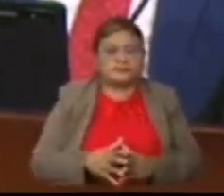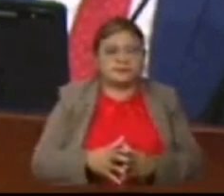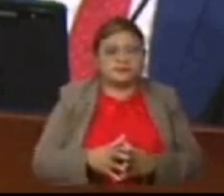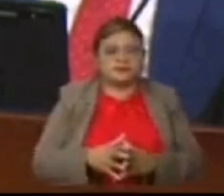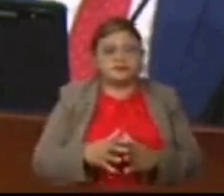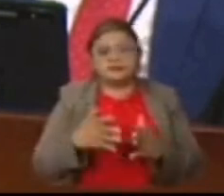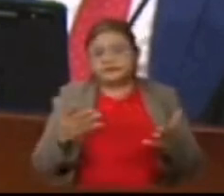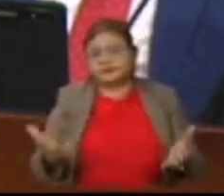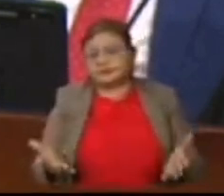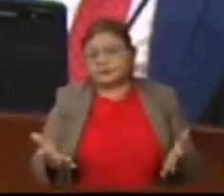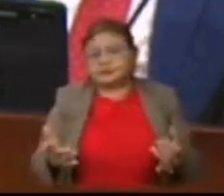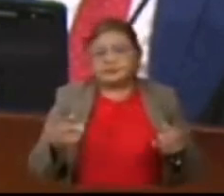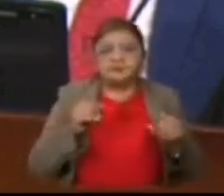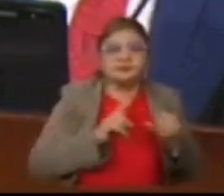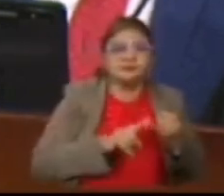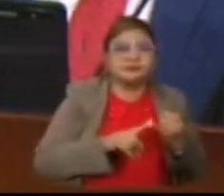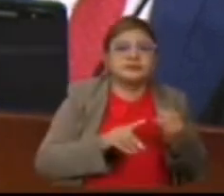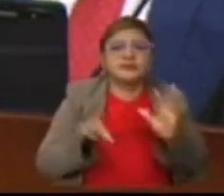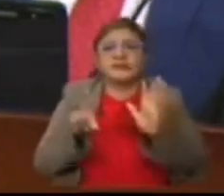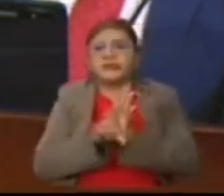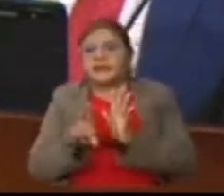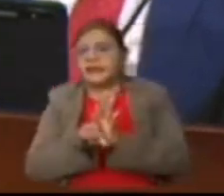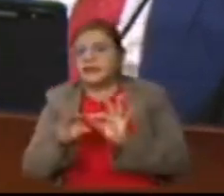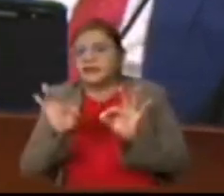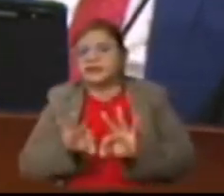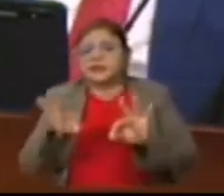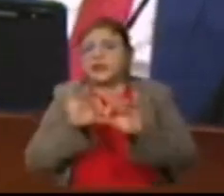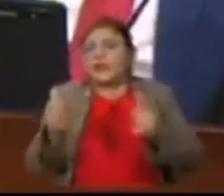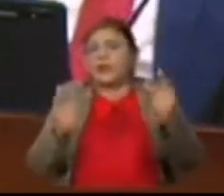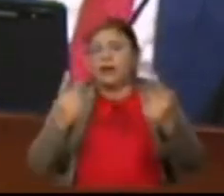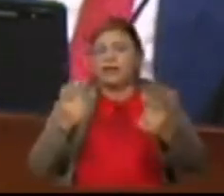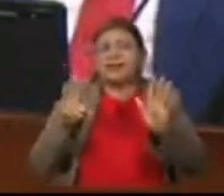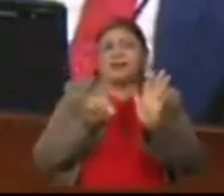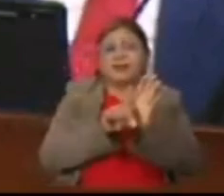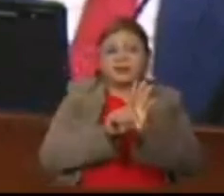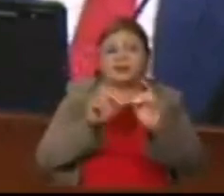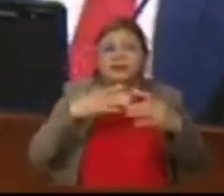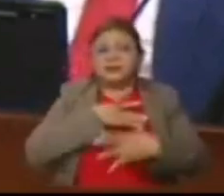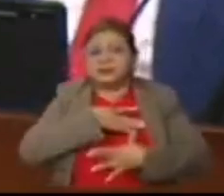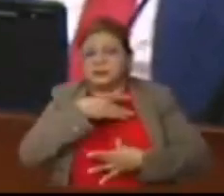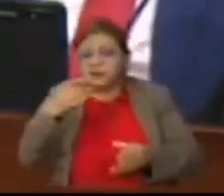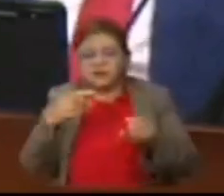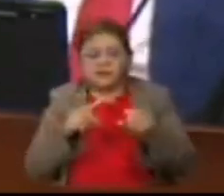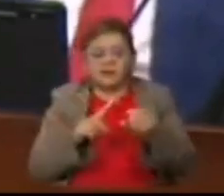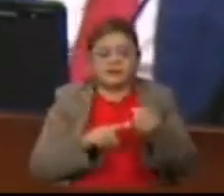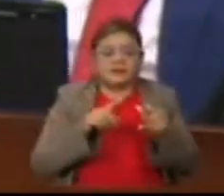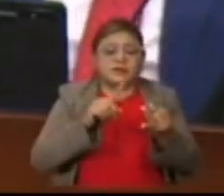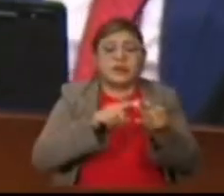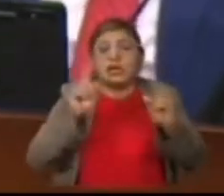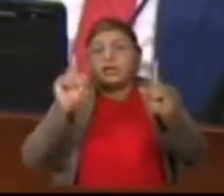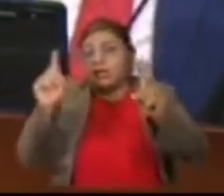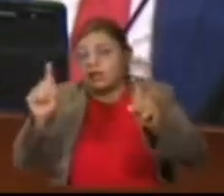lo he mencionado anteriormente, el derecho a la salud, el derecho a la educación, el derecho a